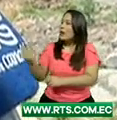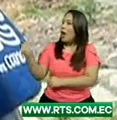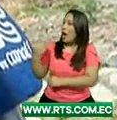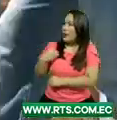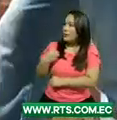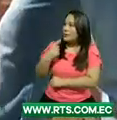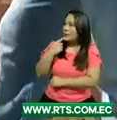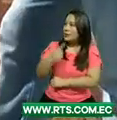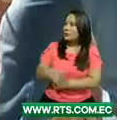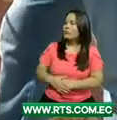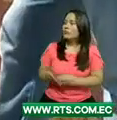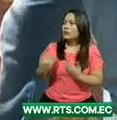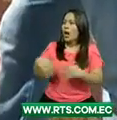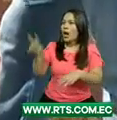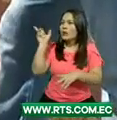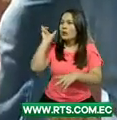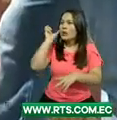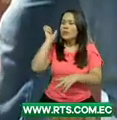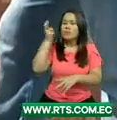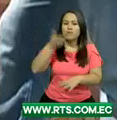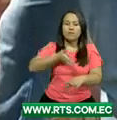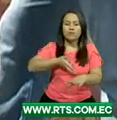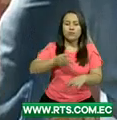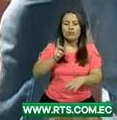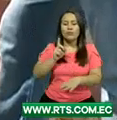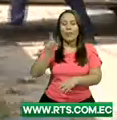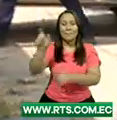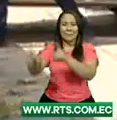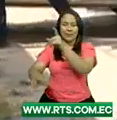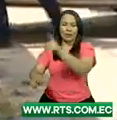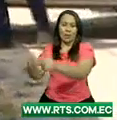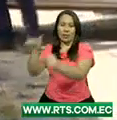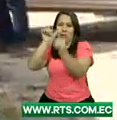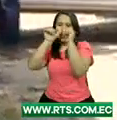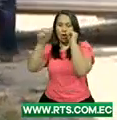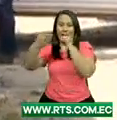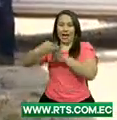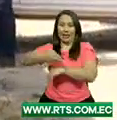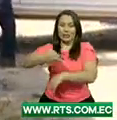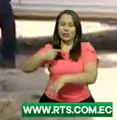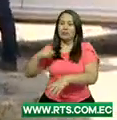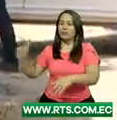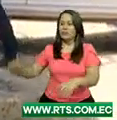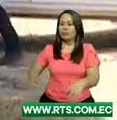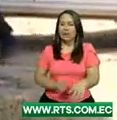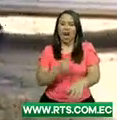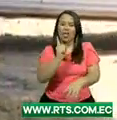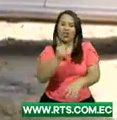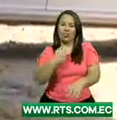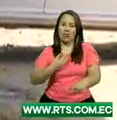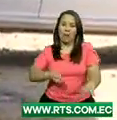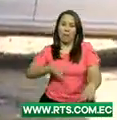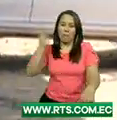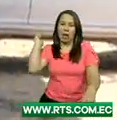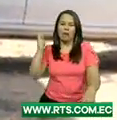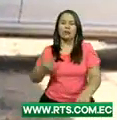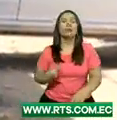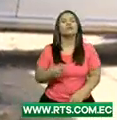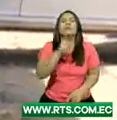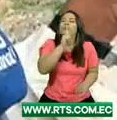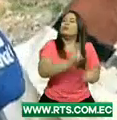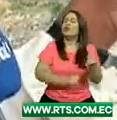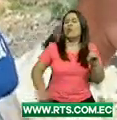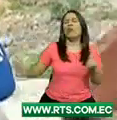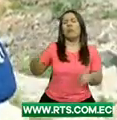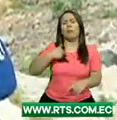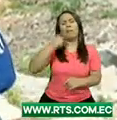el escuchó cuando lo amenazaron que fueron a chelito y no sé si es que compra un es que venden no tengo muy entendido y que mi sobrino lo